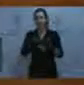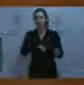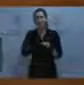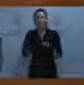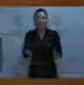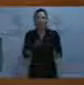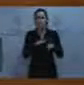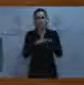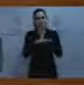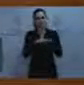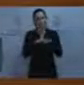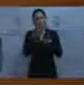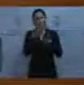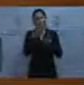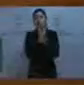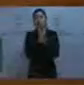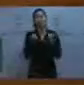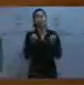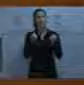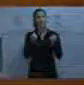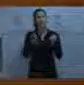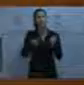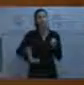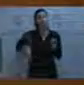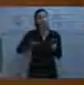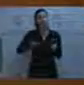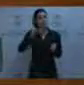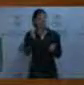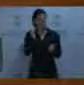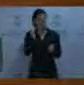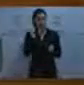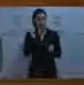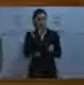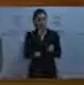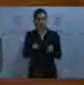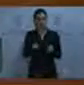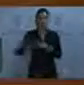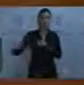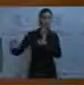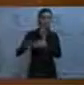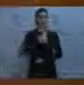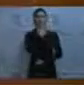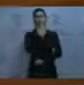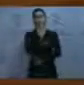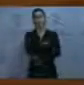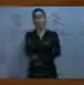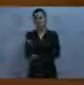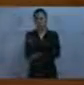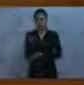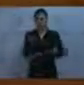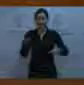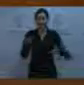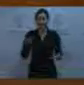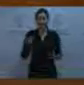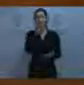país, porque son graves, porque son importantes y porque tienen incidencia en la vida de todos. Por eso,